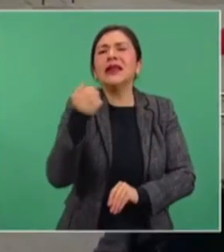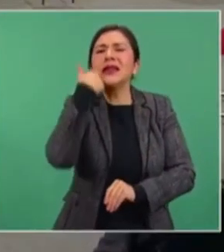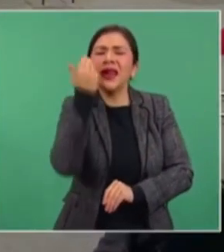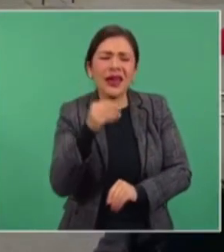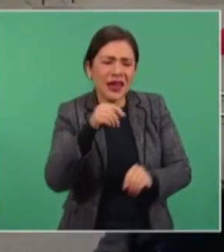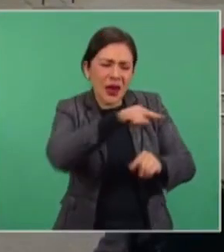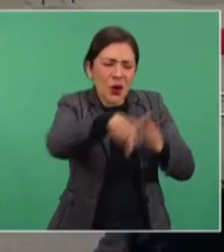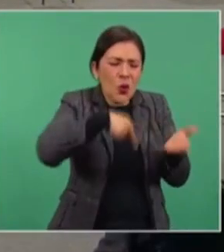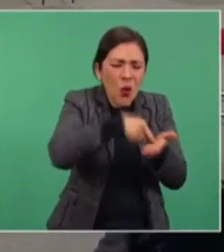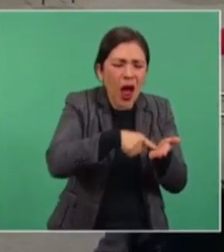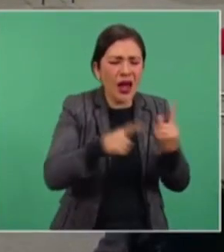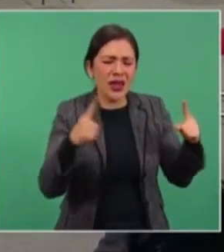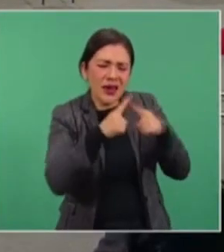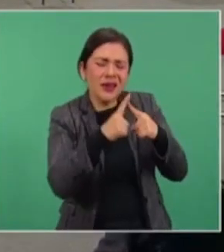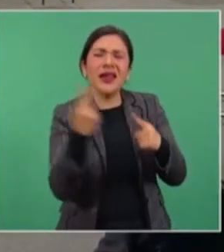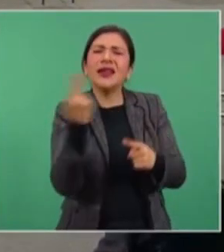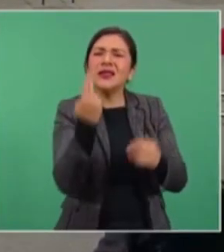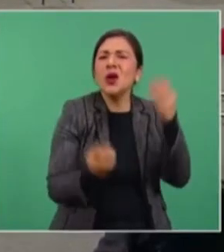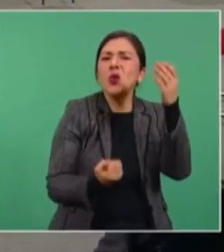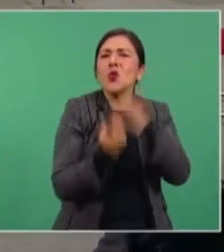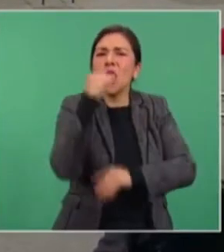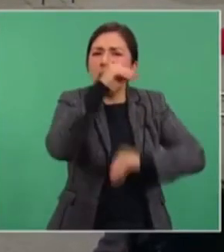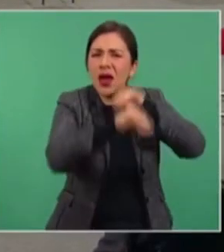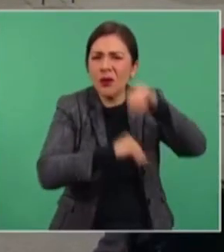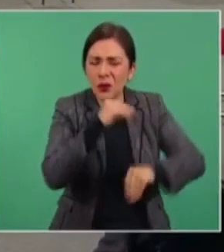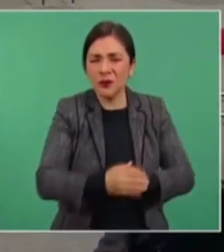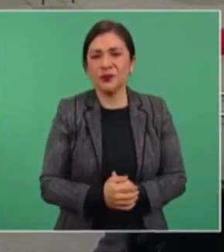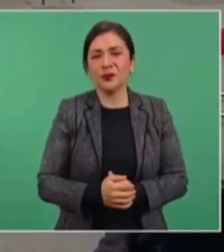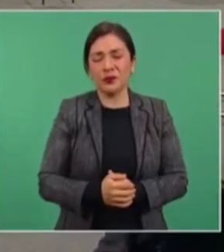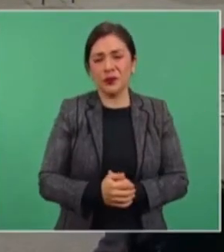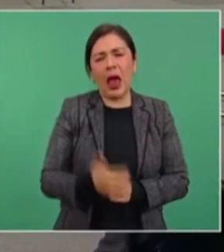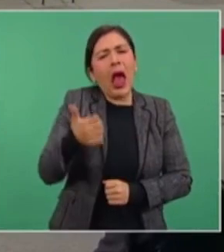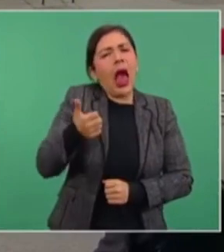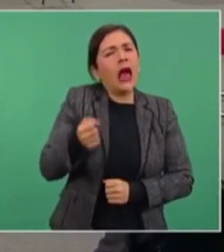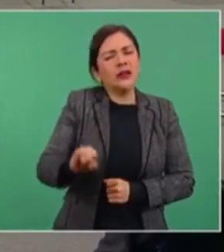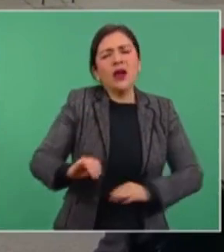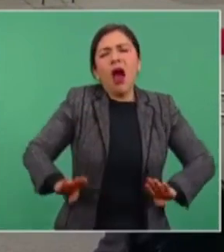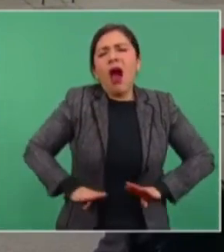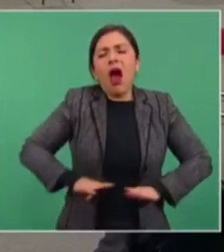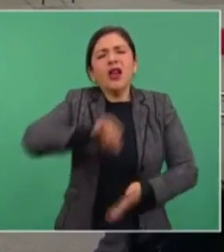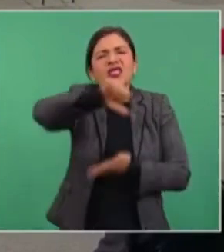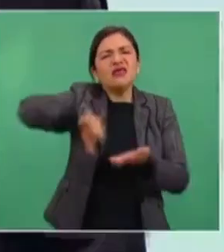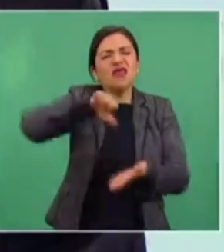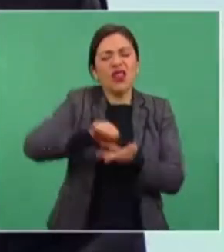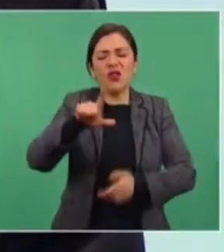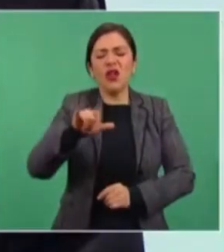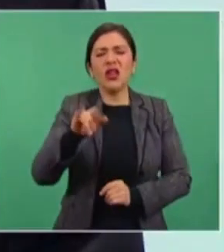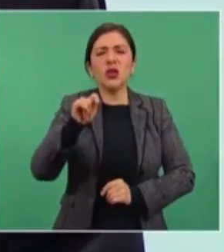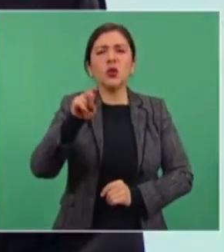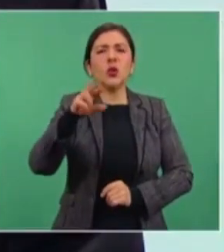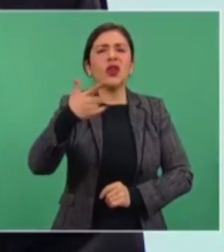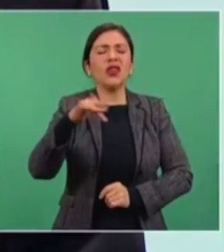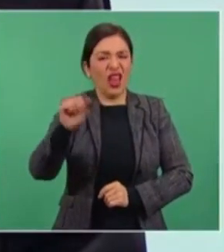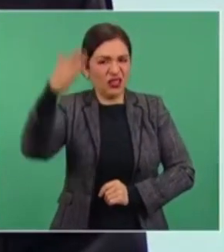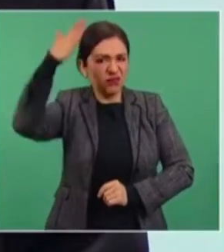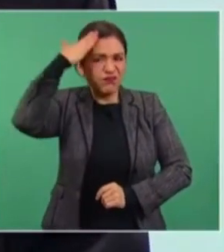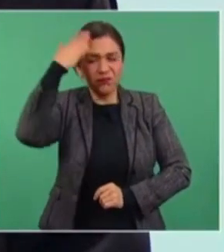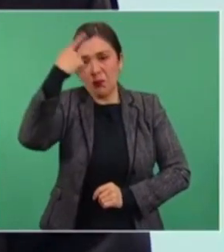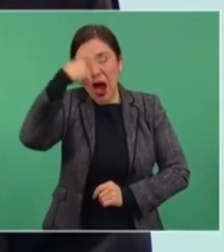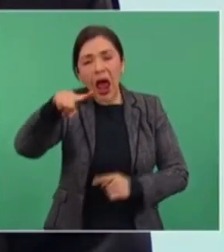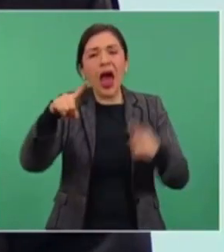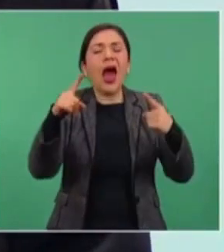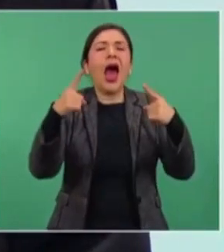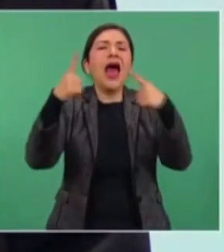nuevos. La centralidad de la liturgia como cumbre y fuente de toda la actividad